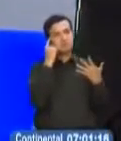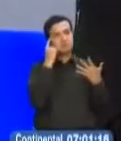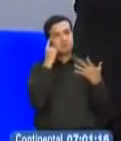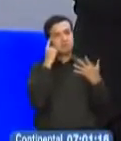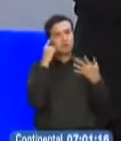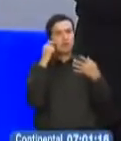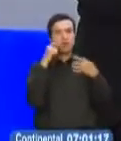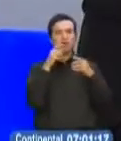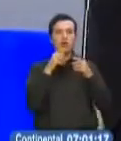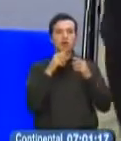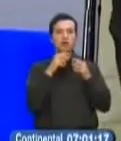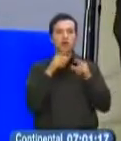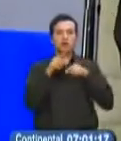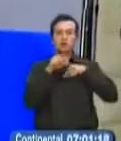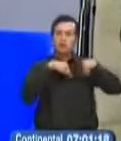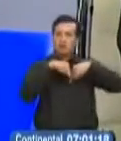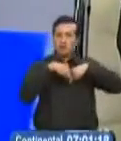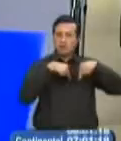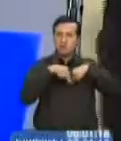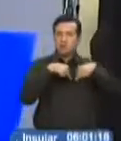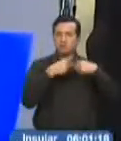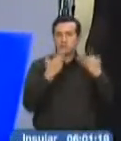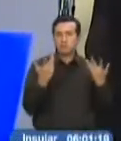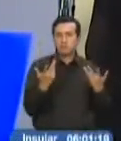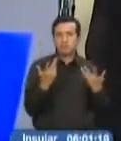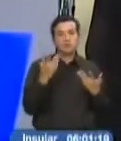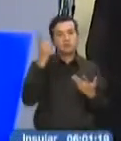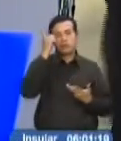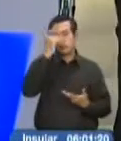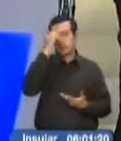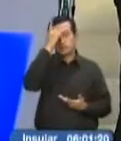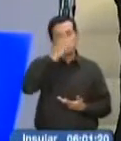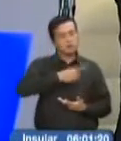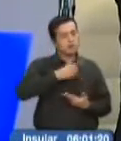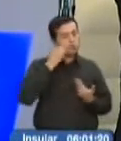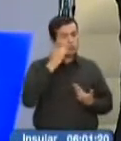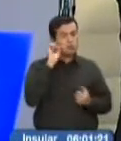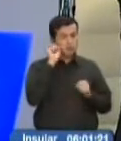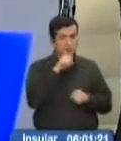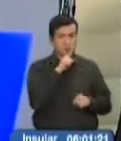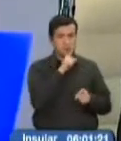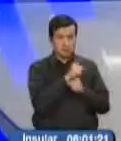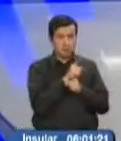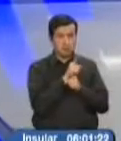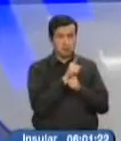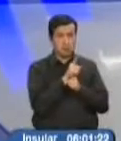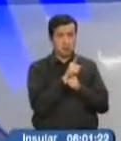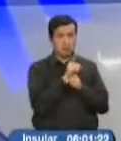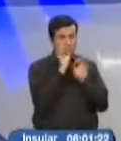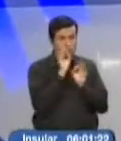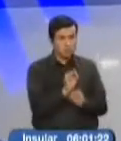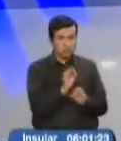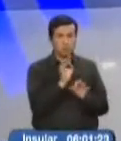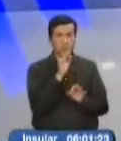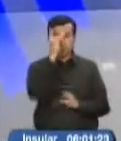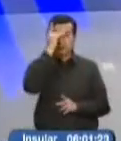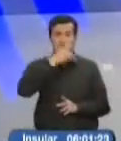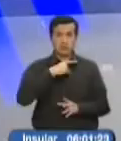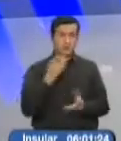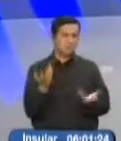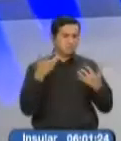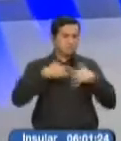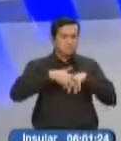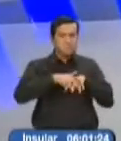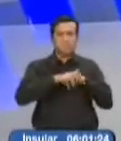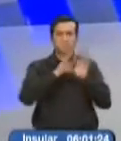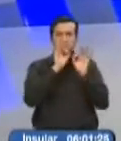transpacífico, etcétera, etcétera. Es decir, se requiere decisión política. ¿Es factible lograr esa decisión política para integrarse